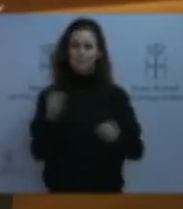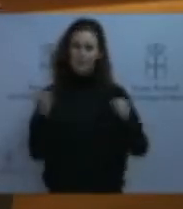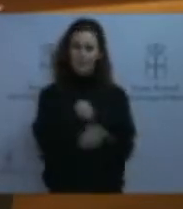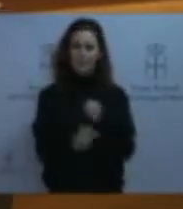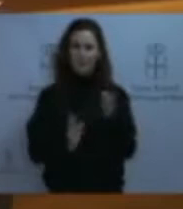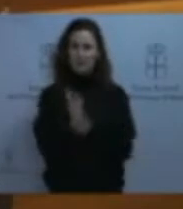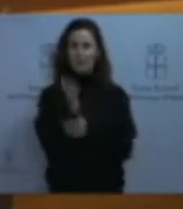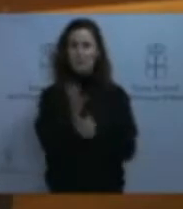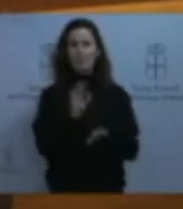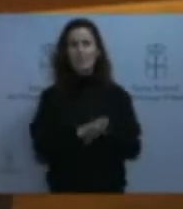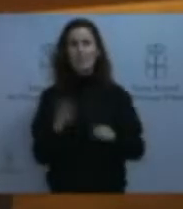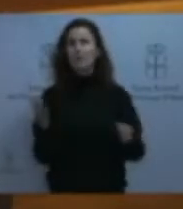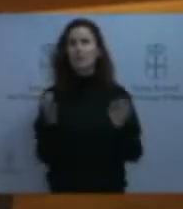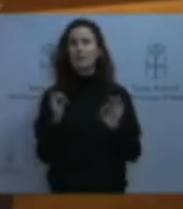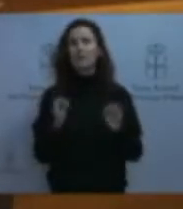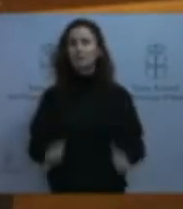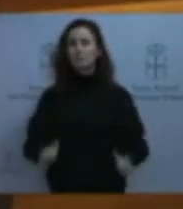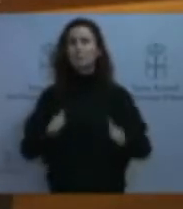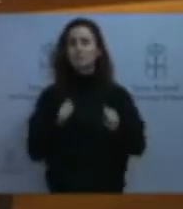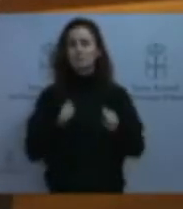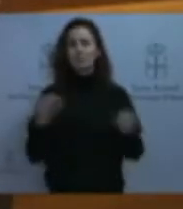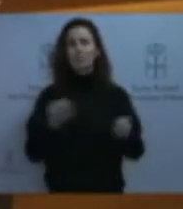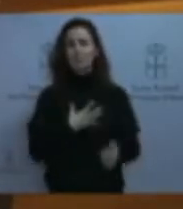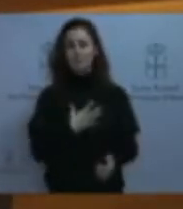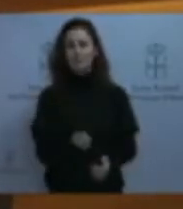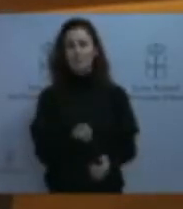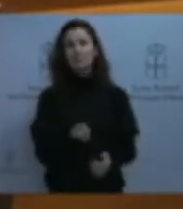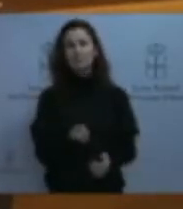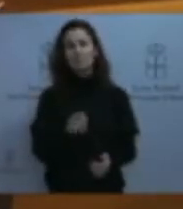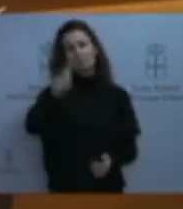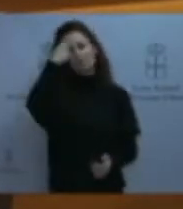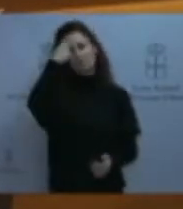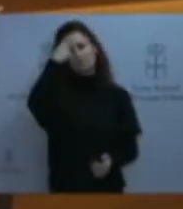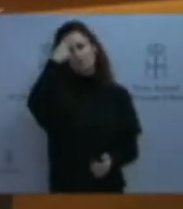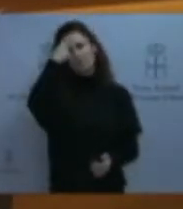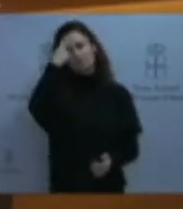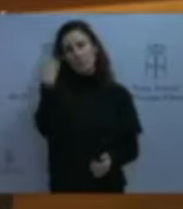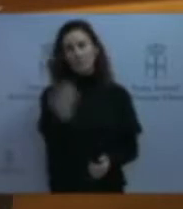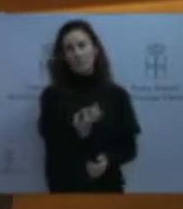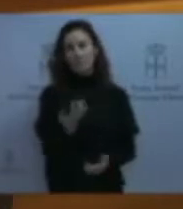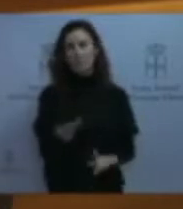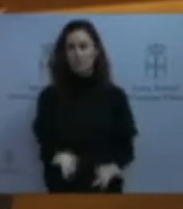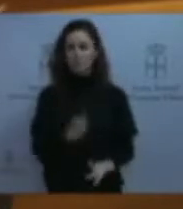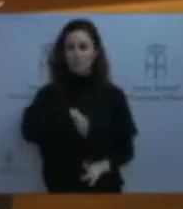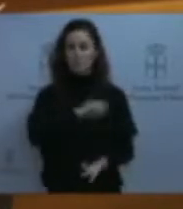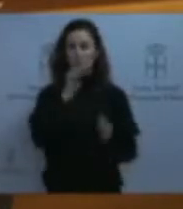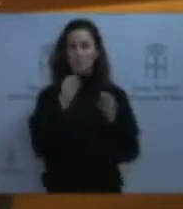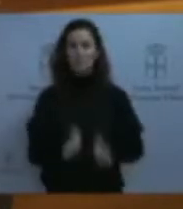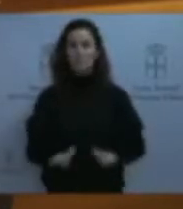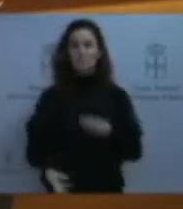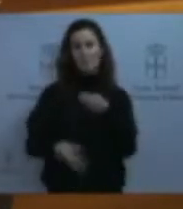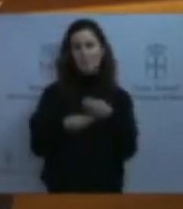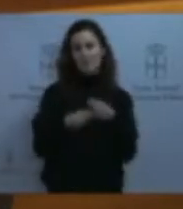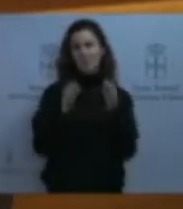pueda volver a ocurrir. Sean valientes y tengan memoria. Nosotros, como sabe, por nuestras enmiendas y por nuestra postura ante